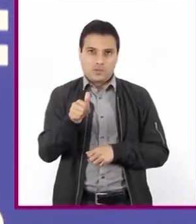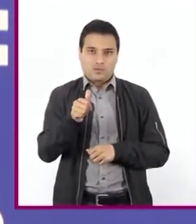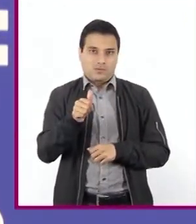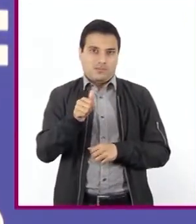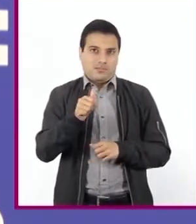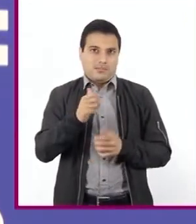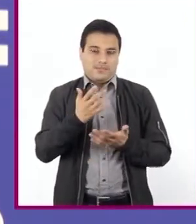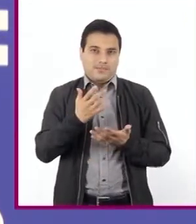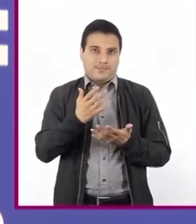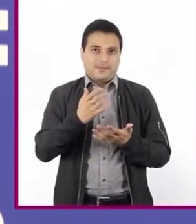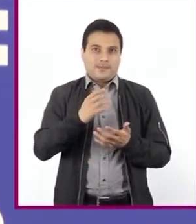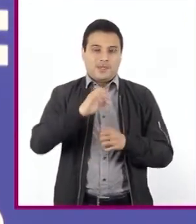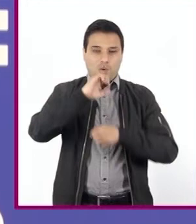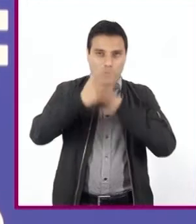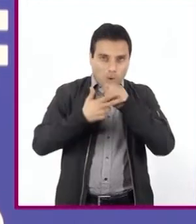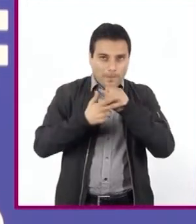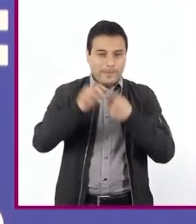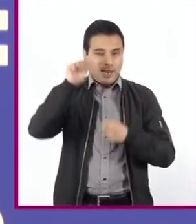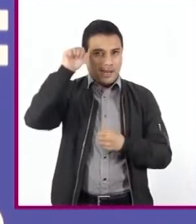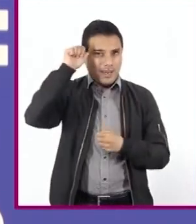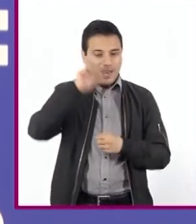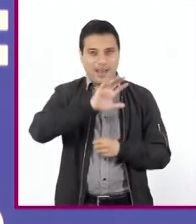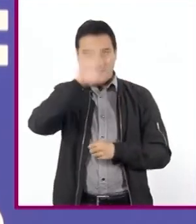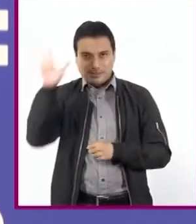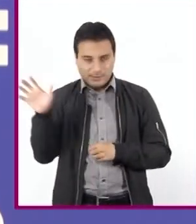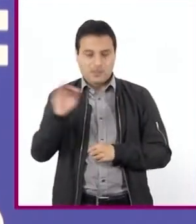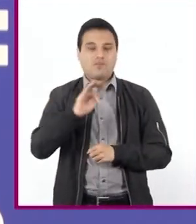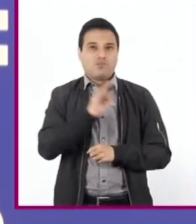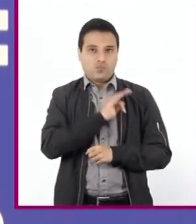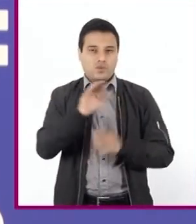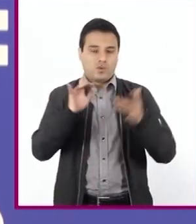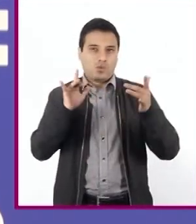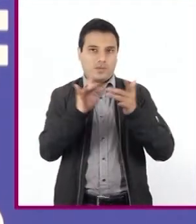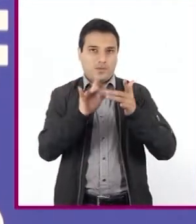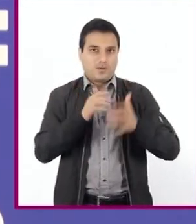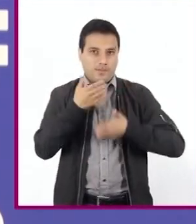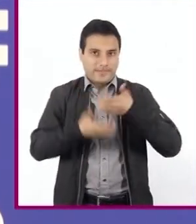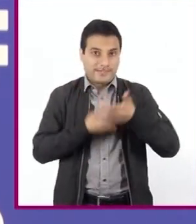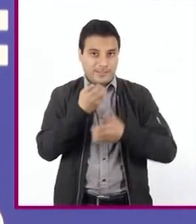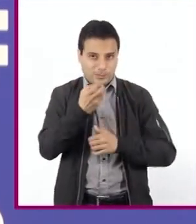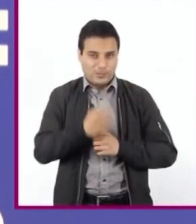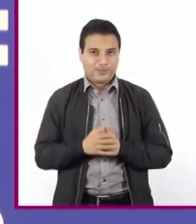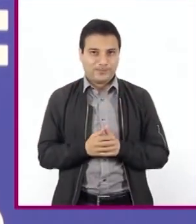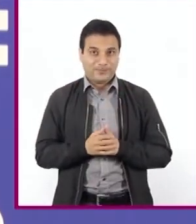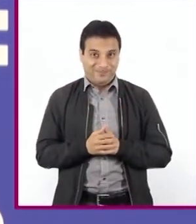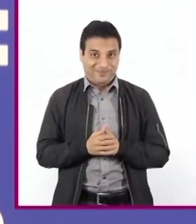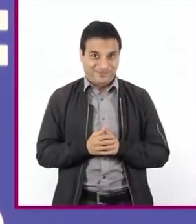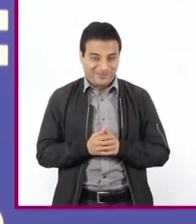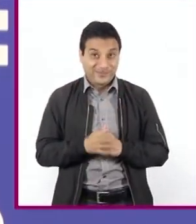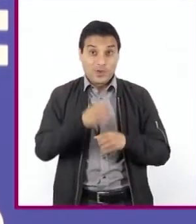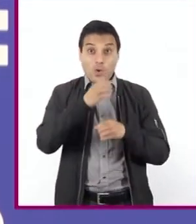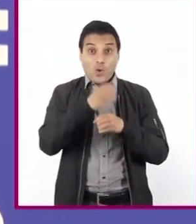Tierra a través de los océanos Pacífico y Atlántico. De esta manera, la transacción de productos asiáticos